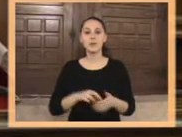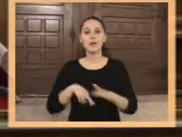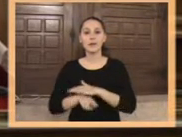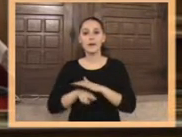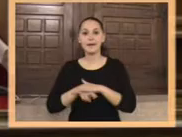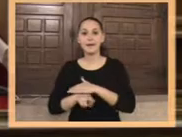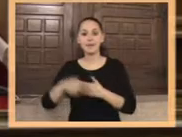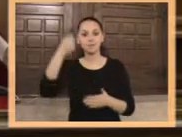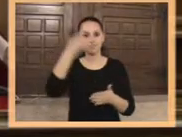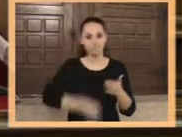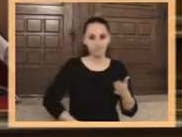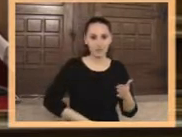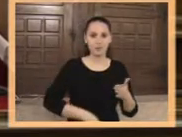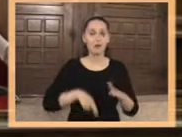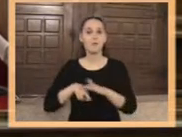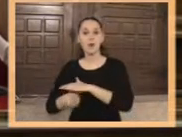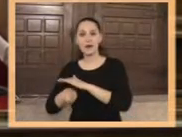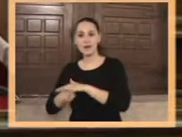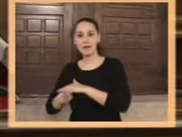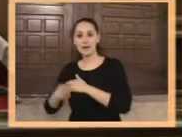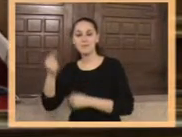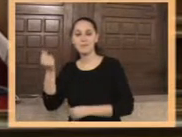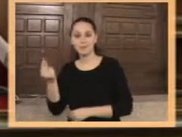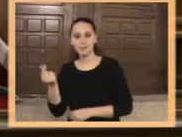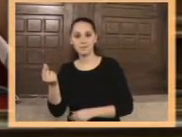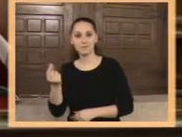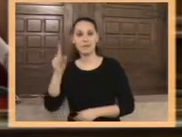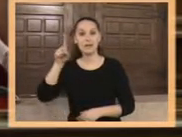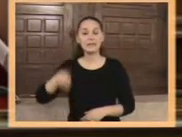sancionador, así como las condiciones higiénico-sanitarias y